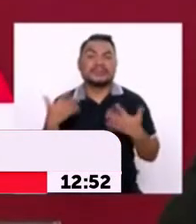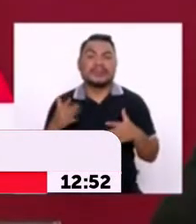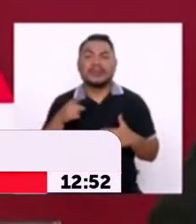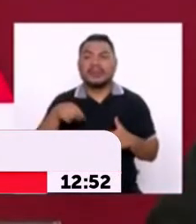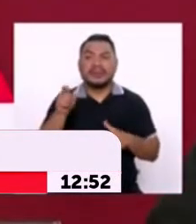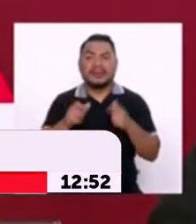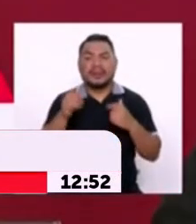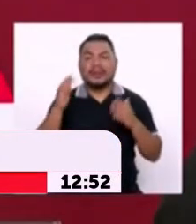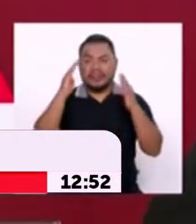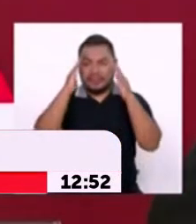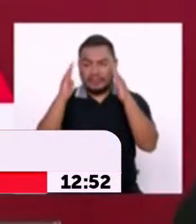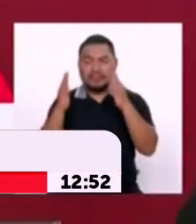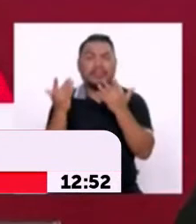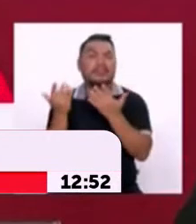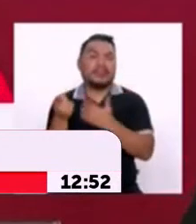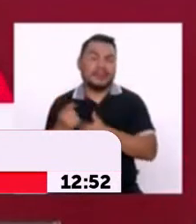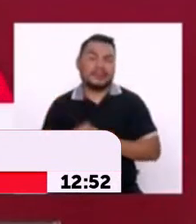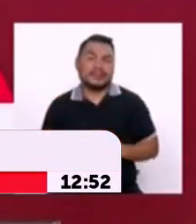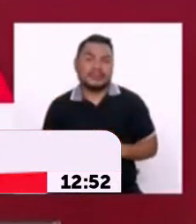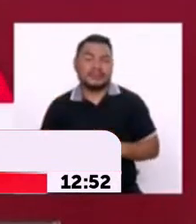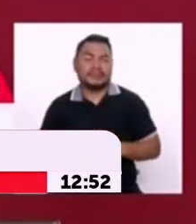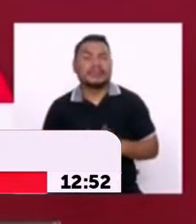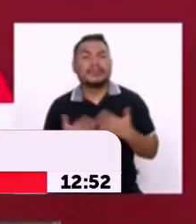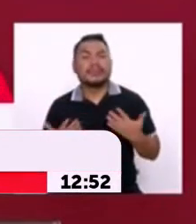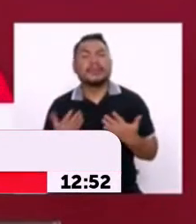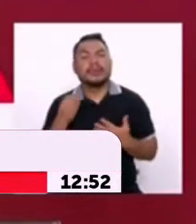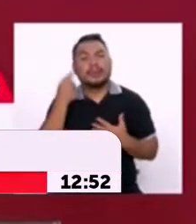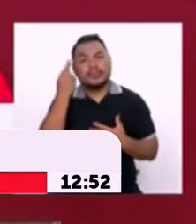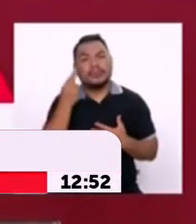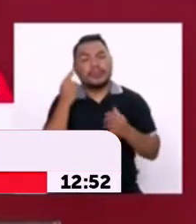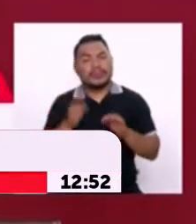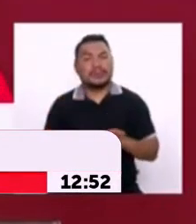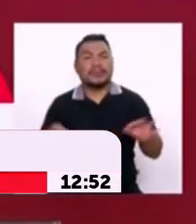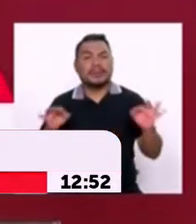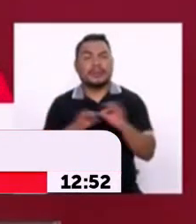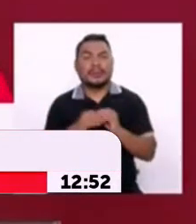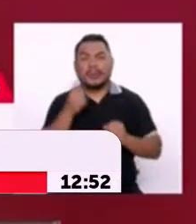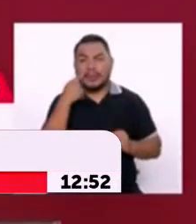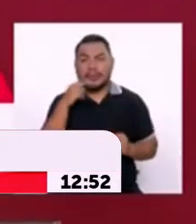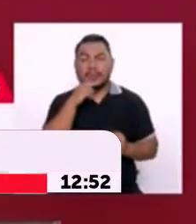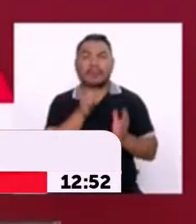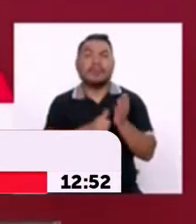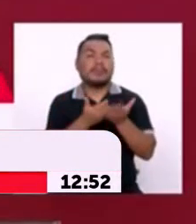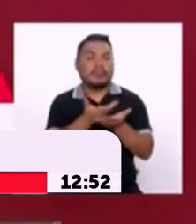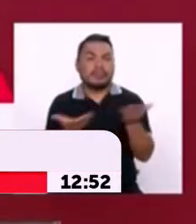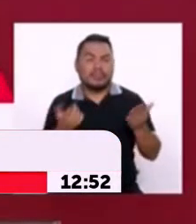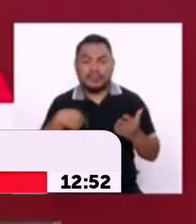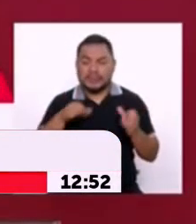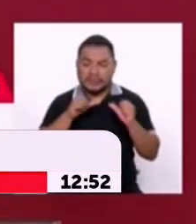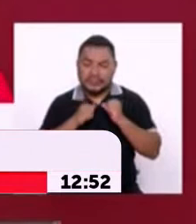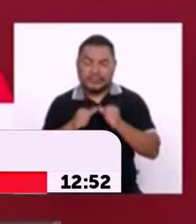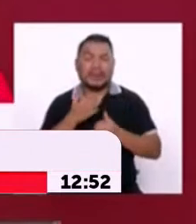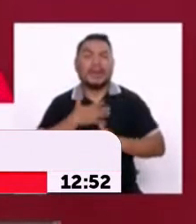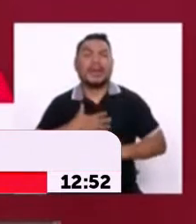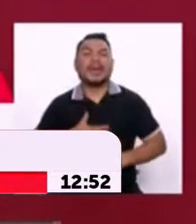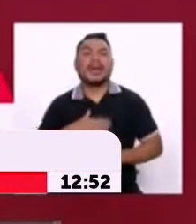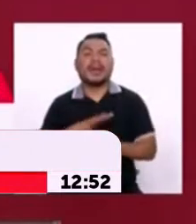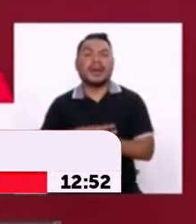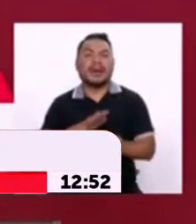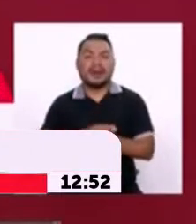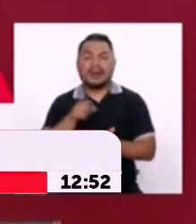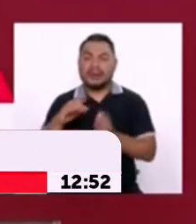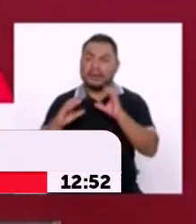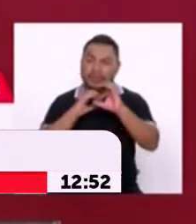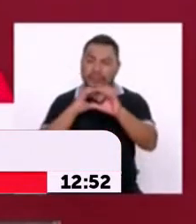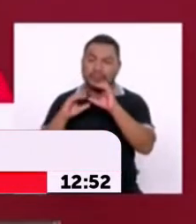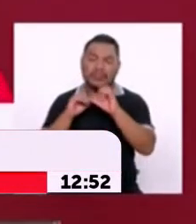esperando ser atendidas. Por eso es muy importante, hermanos y hermanas, mantenernos en calma y en ese